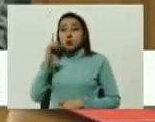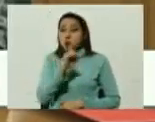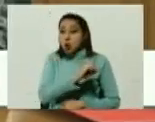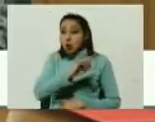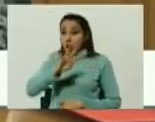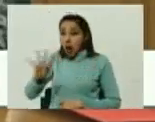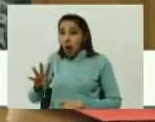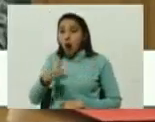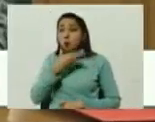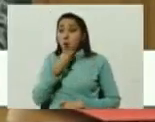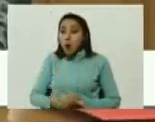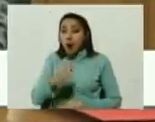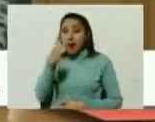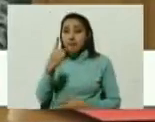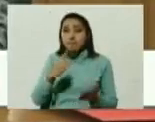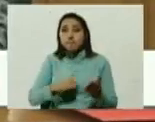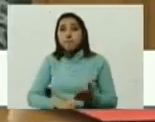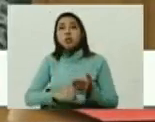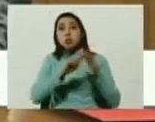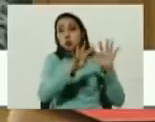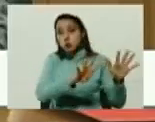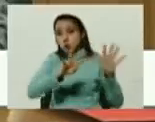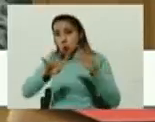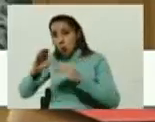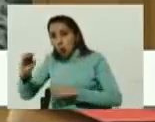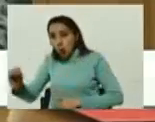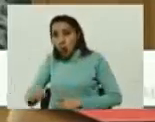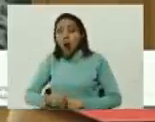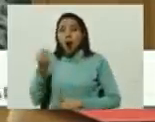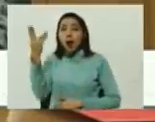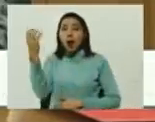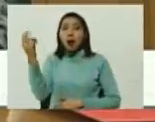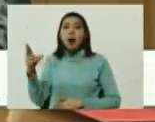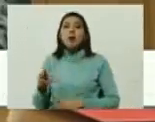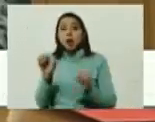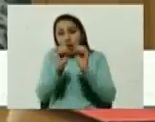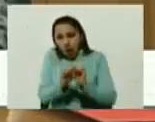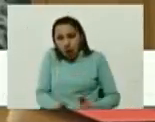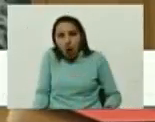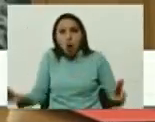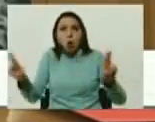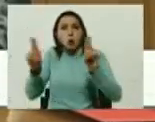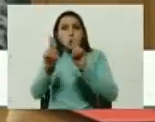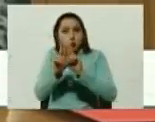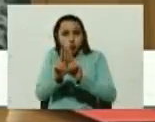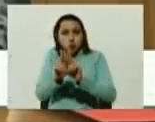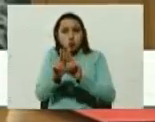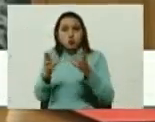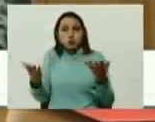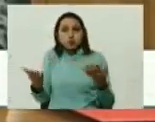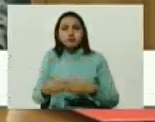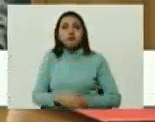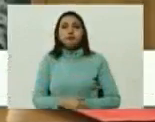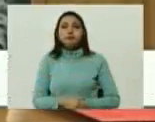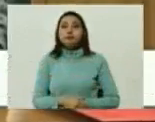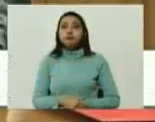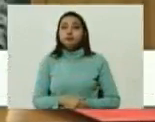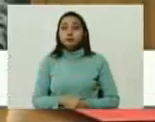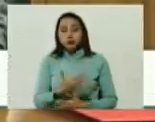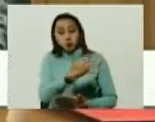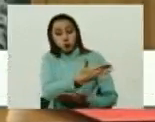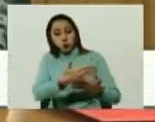de diciembre de 1990 la asamblea general de las naciones unidas onu en su resolución